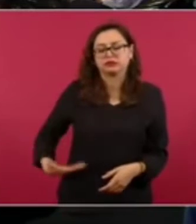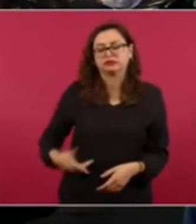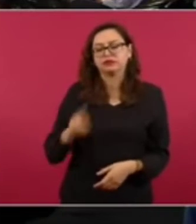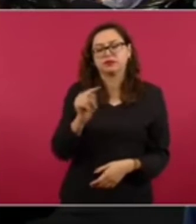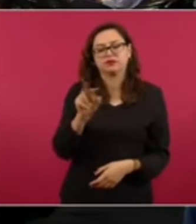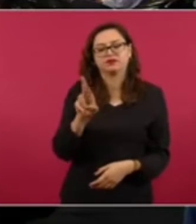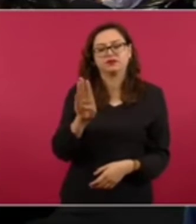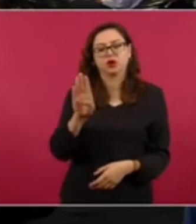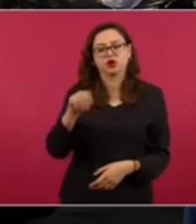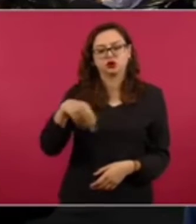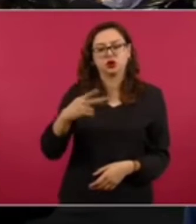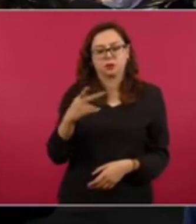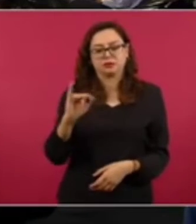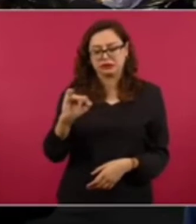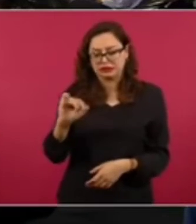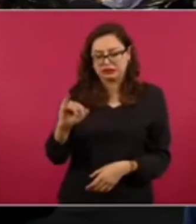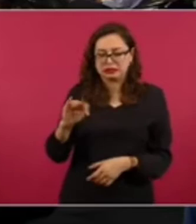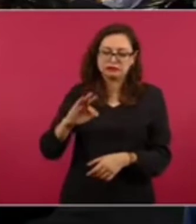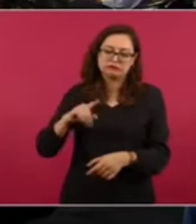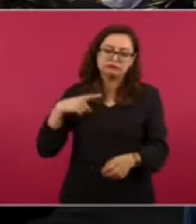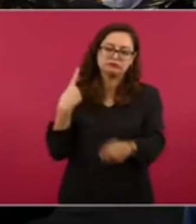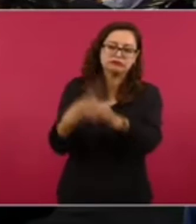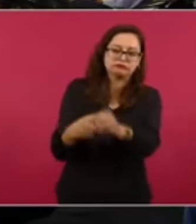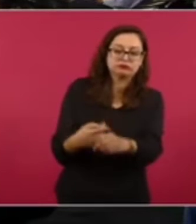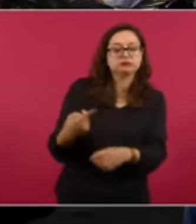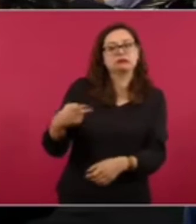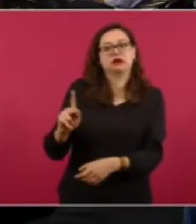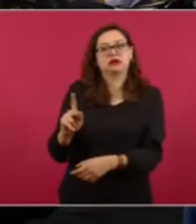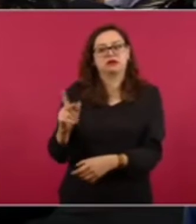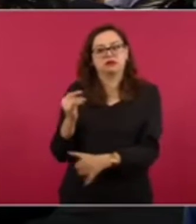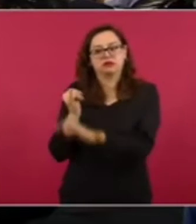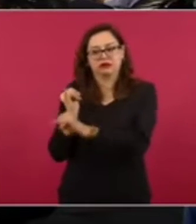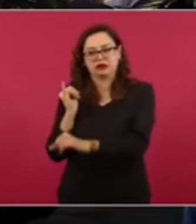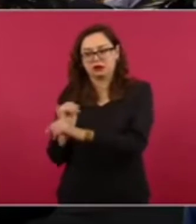porque se ocultaban las cosas